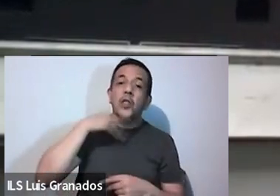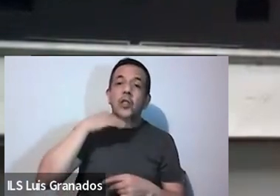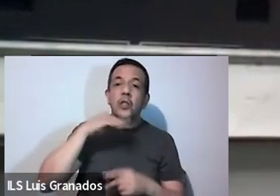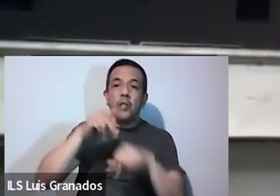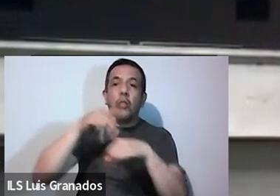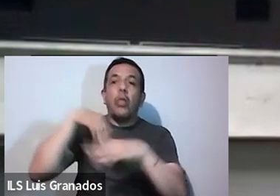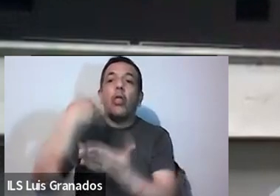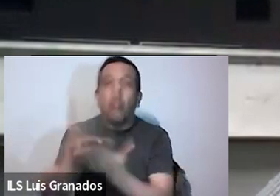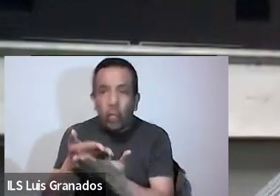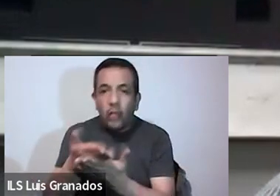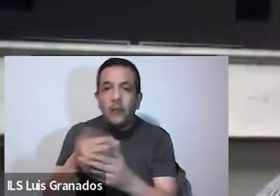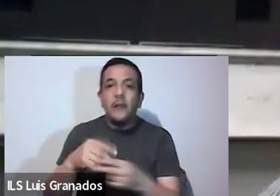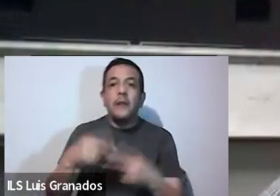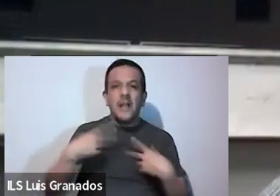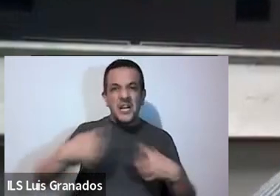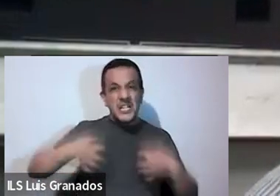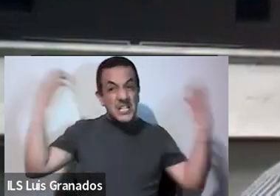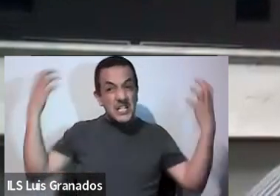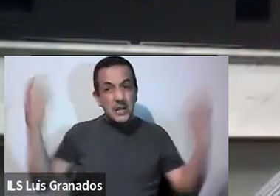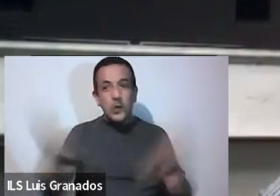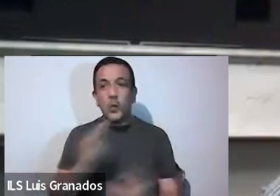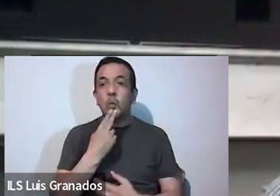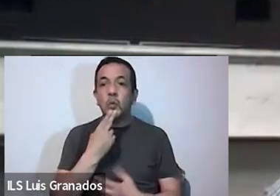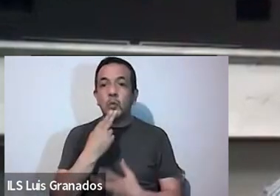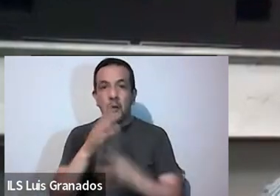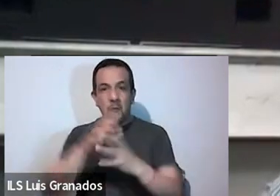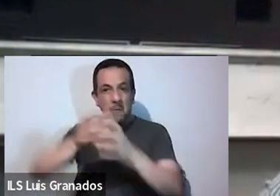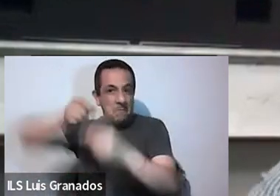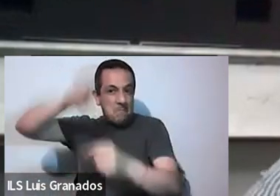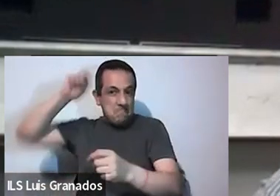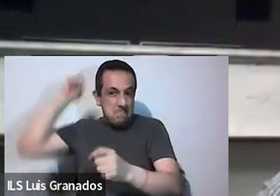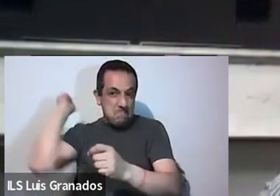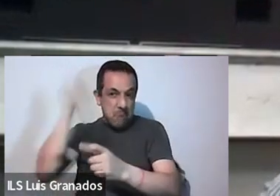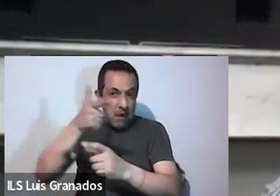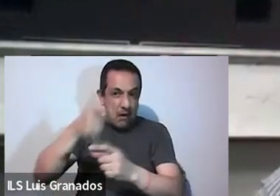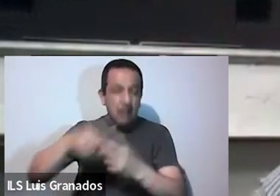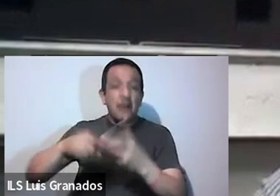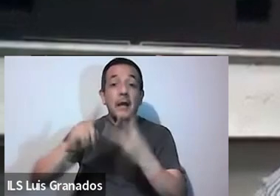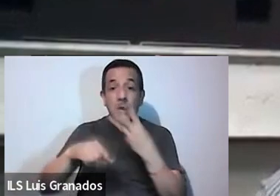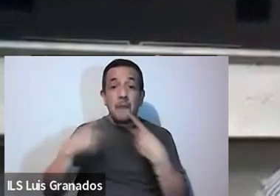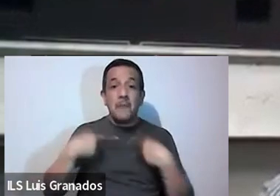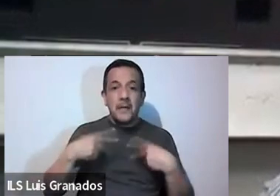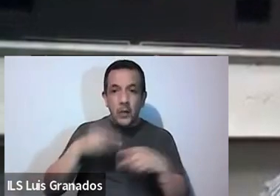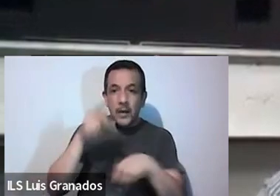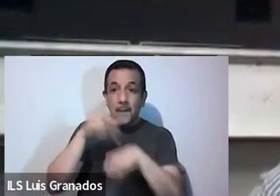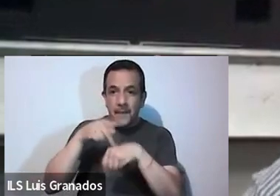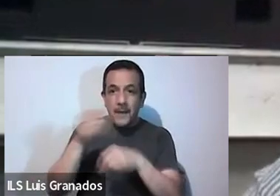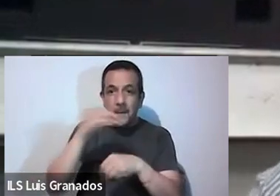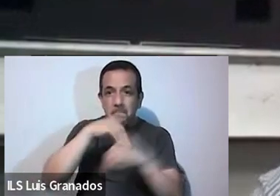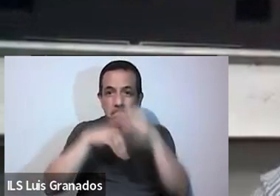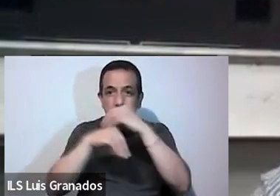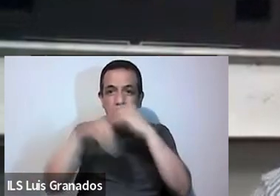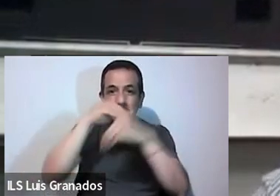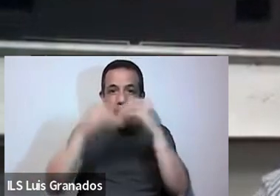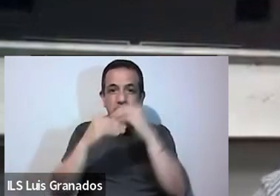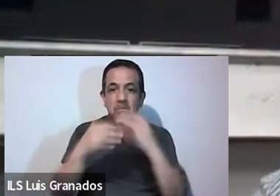ella. El violento la utilizó como proyectil. El emprendedor construyó con ella. El